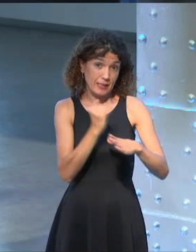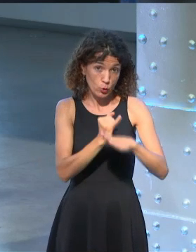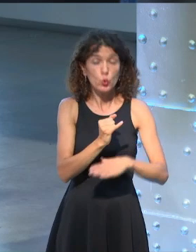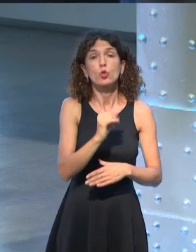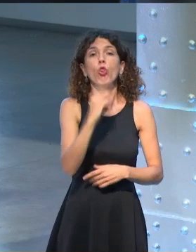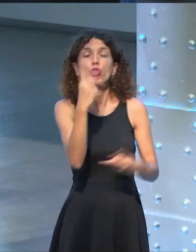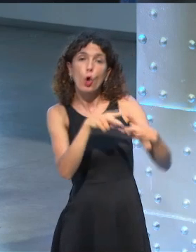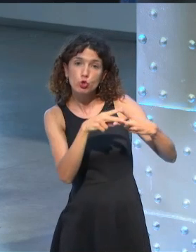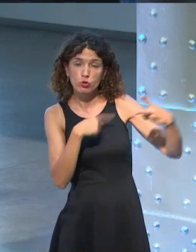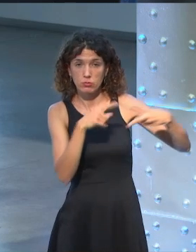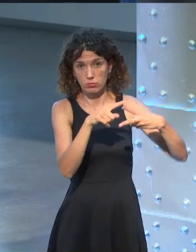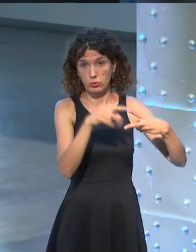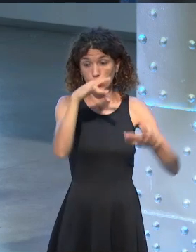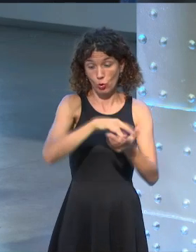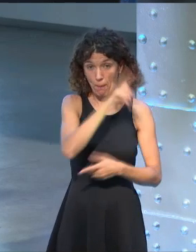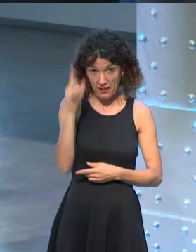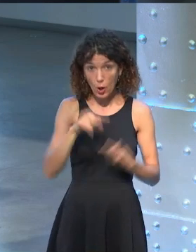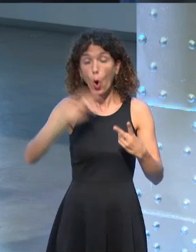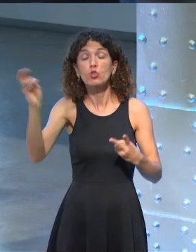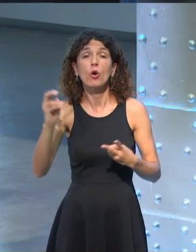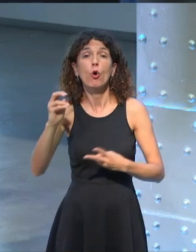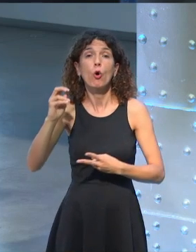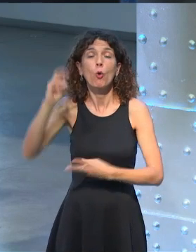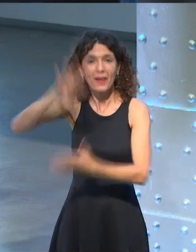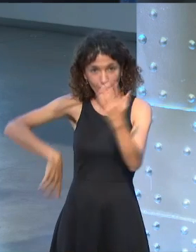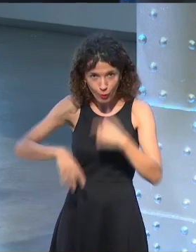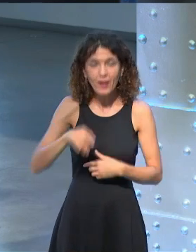2 institutos, uno localizado aquí en Madrid y otro en Barcelona,